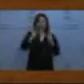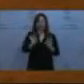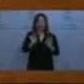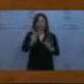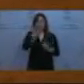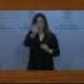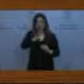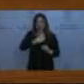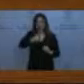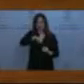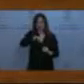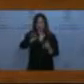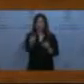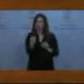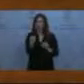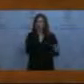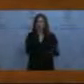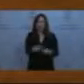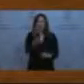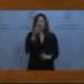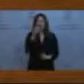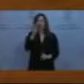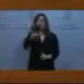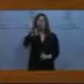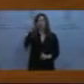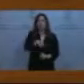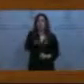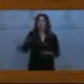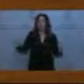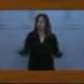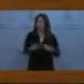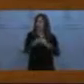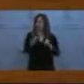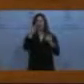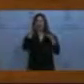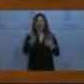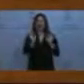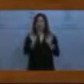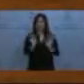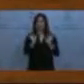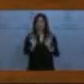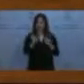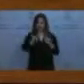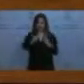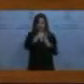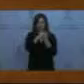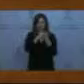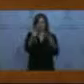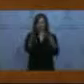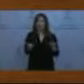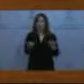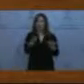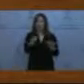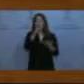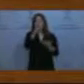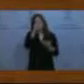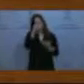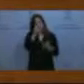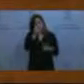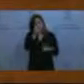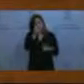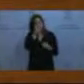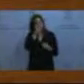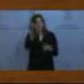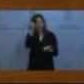país. Lo reconozcan o no lo reconozcan. Esa es la realidad. Y, miren, solo por recordárselo también, porque como